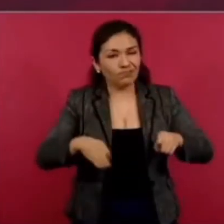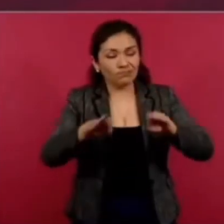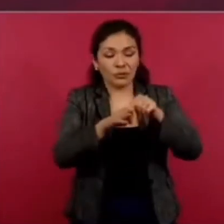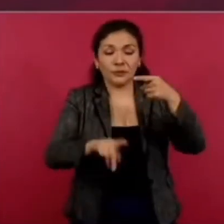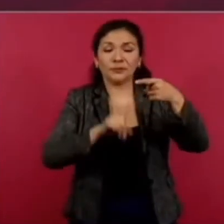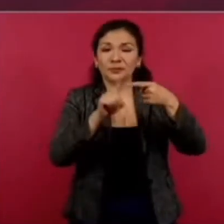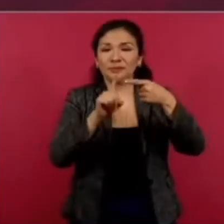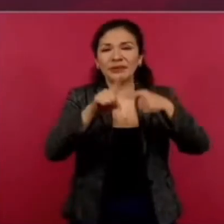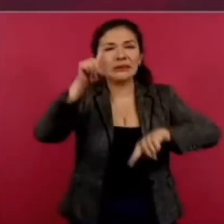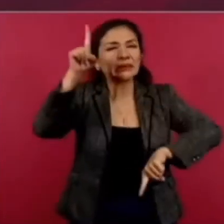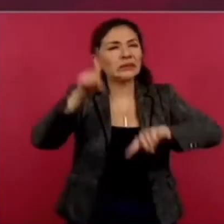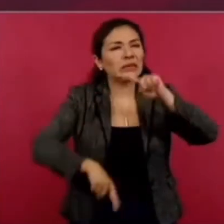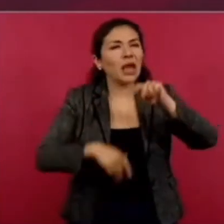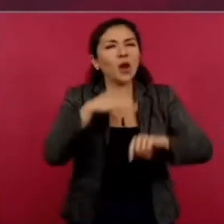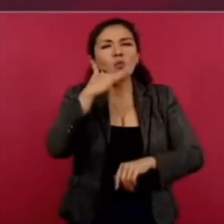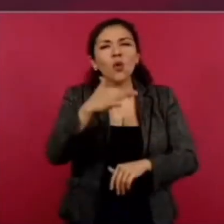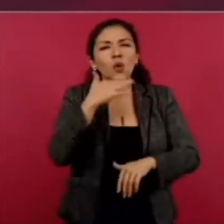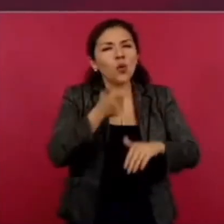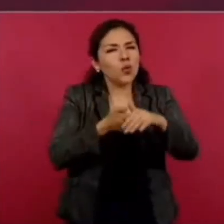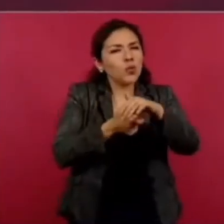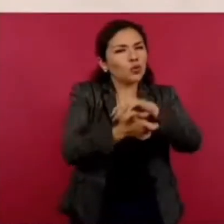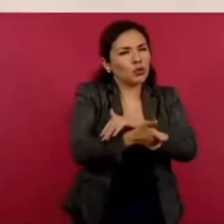desterrar la corrupción